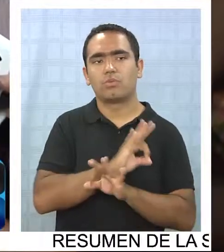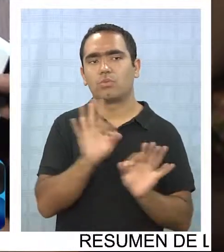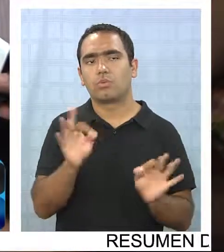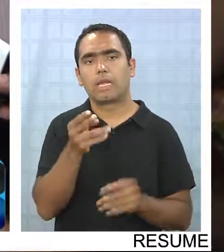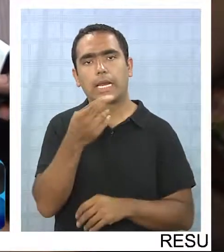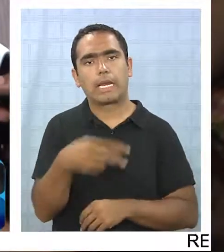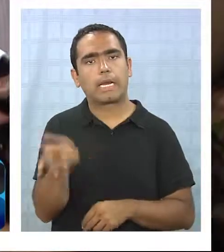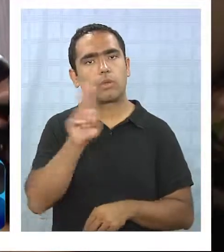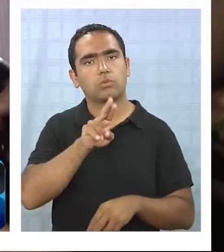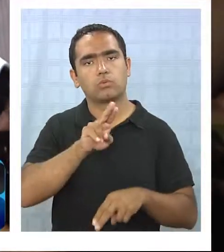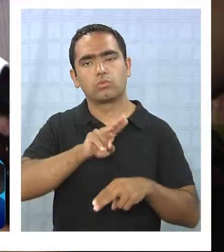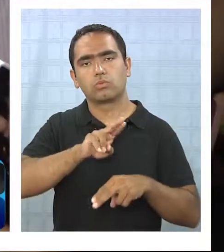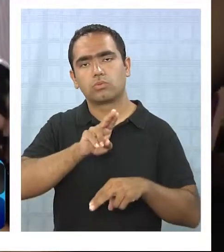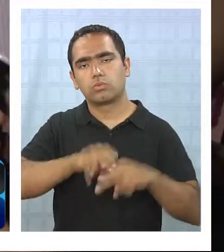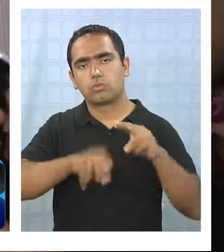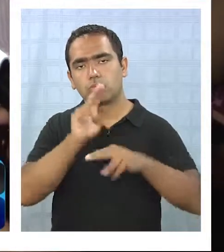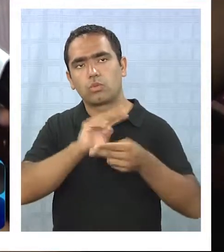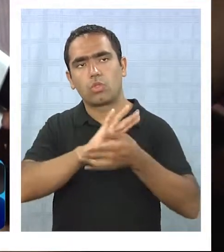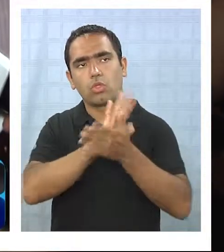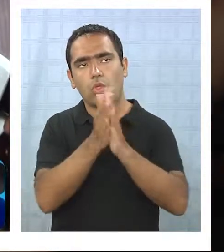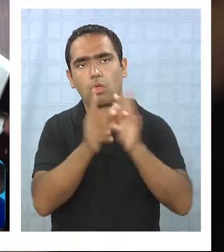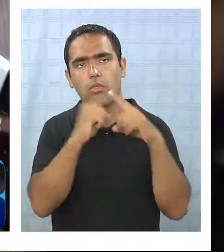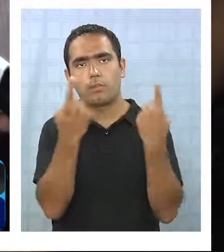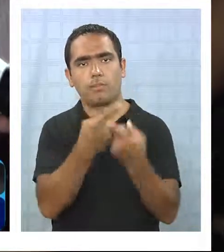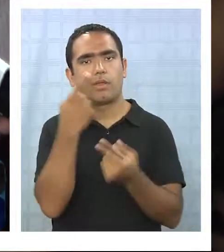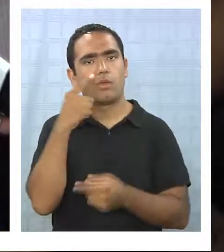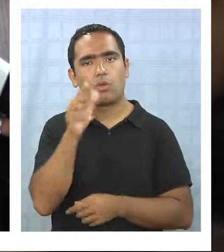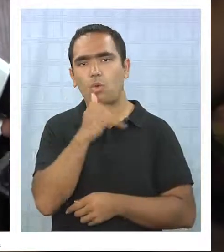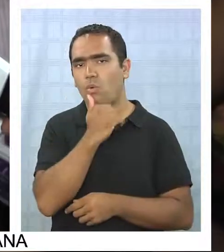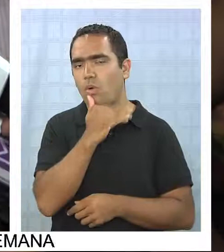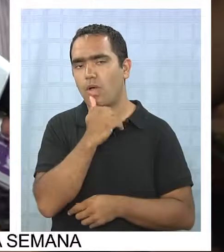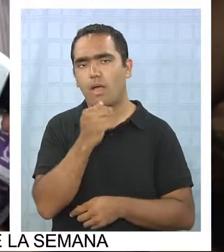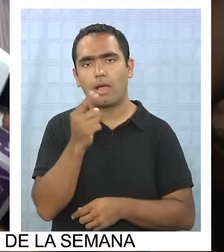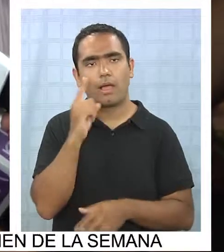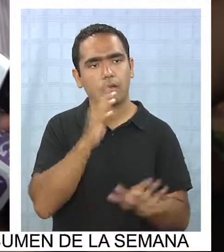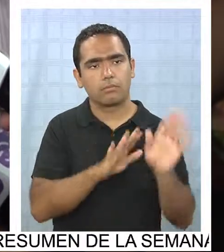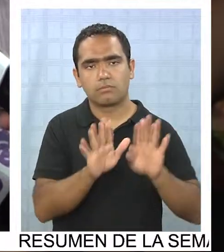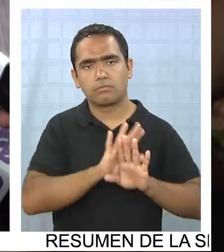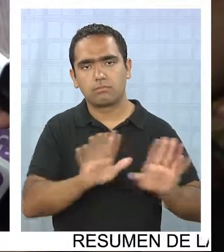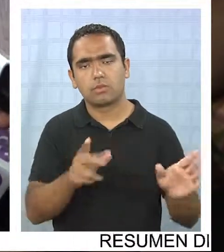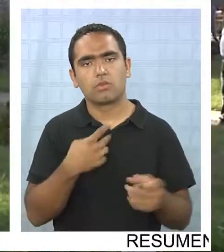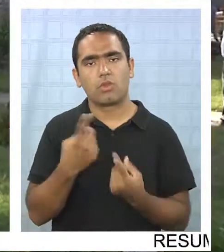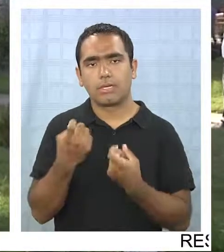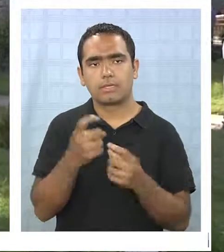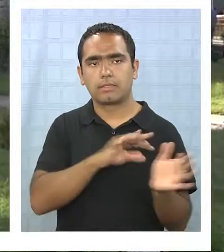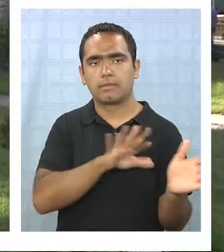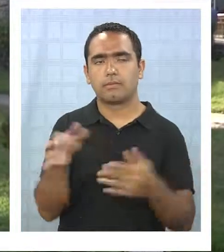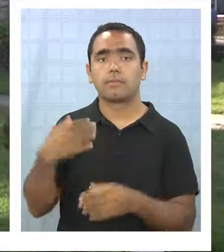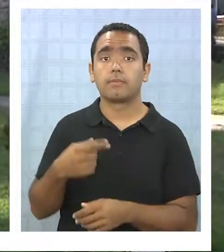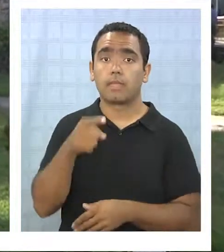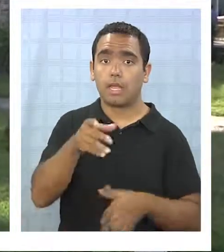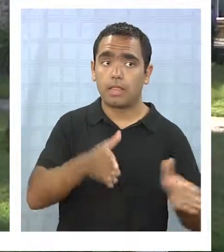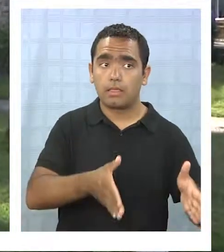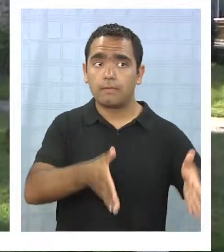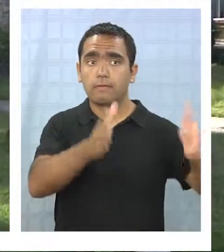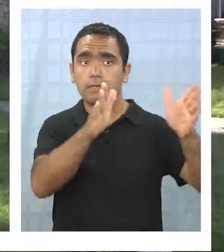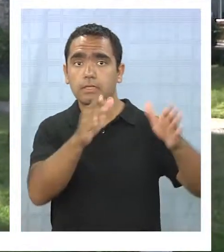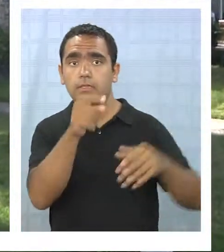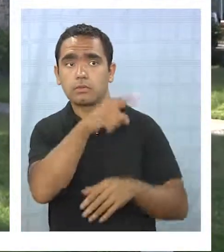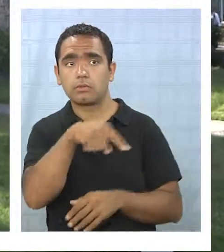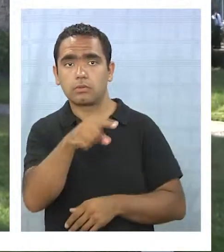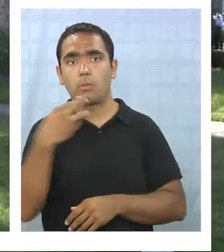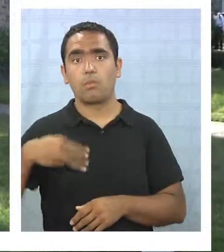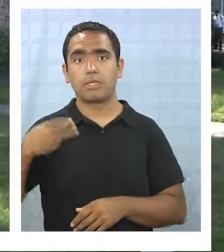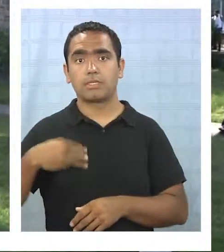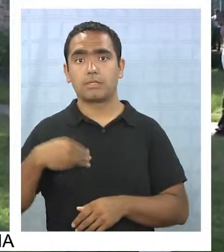él se reconstruyó entero, pero no tenía una mantención, no era necesario, como todos los edificios. El edificio en cuestión ya no